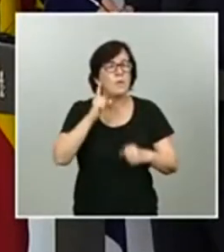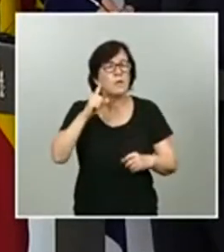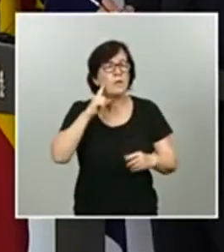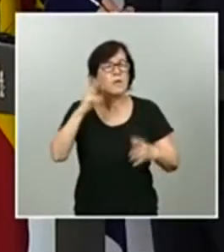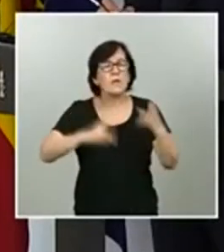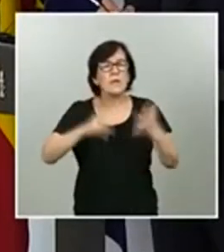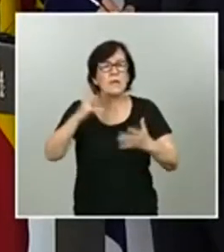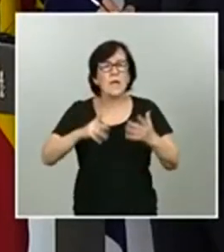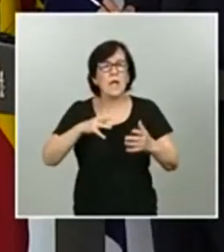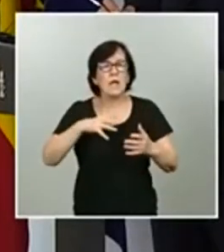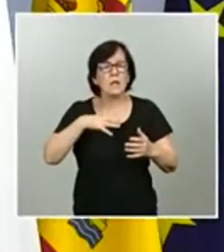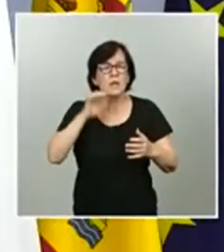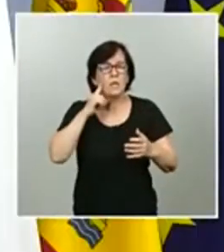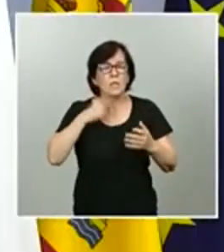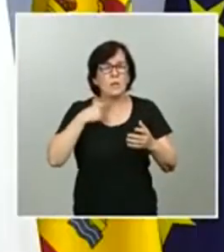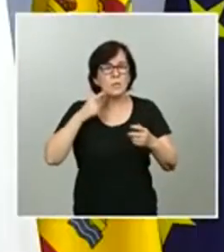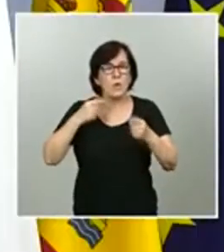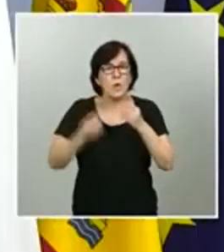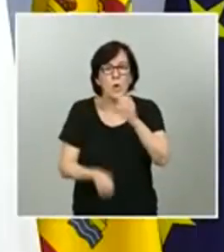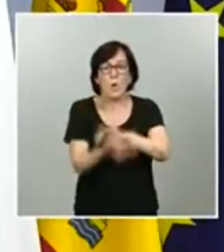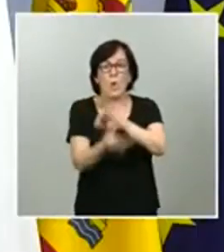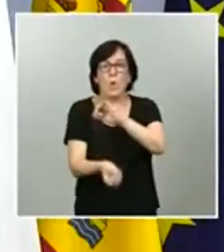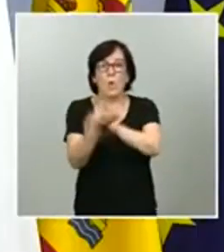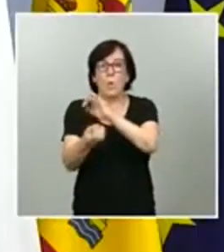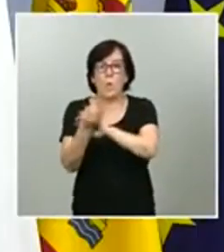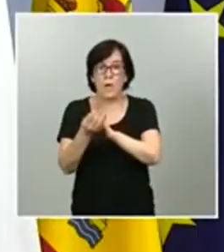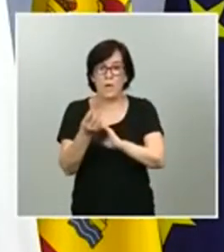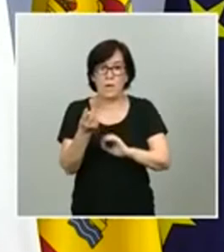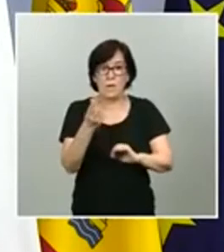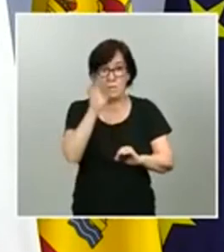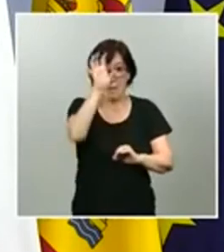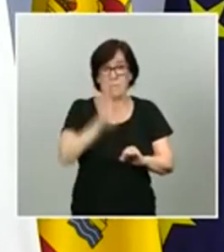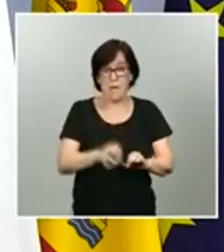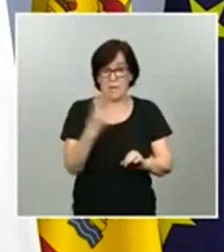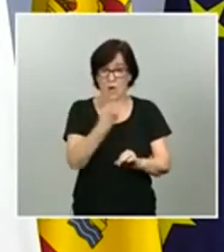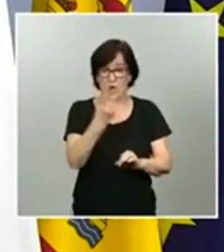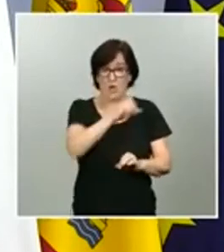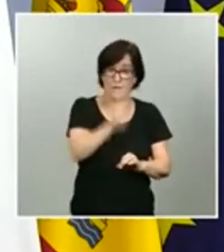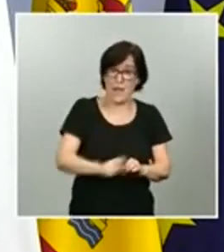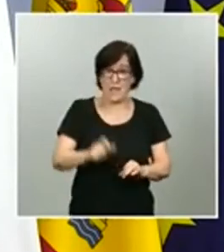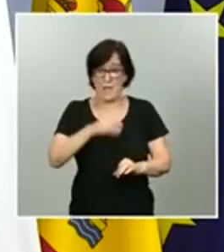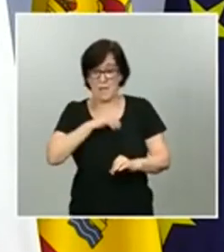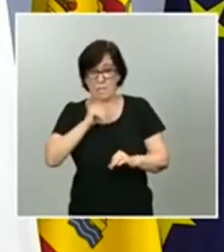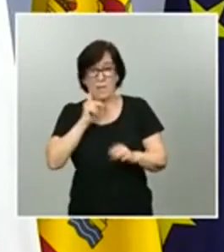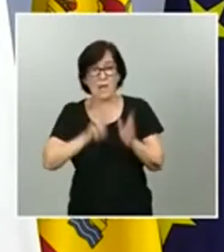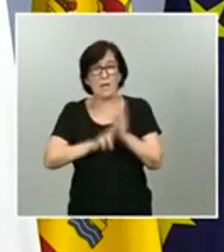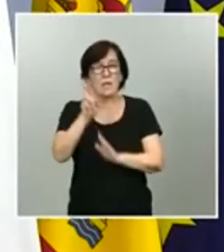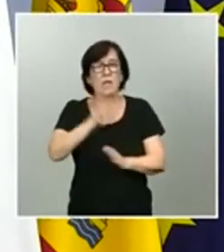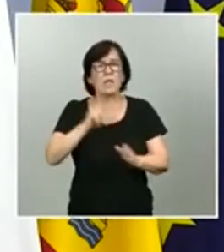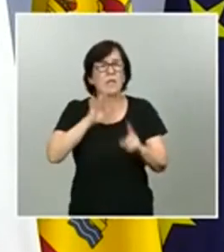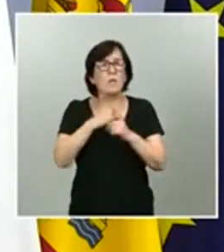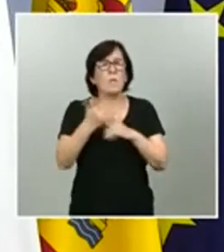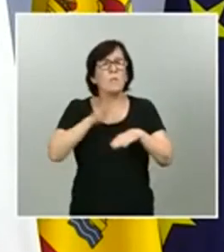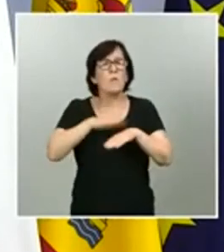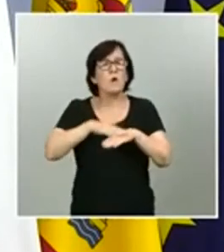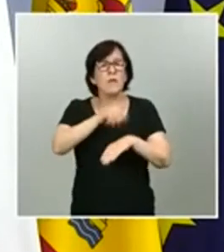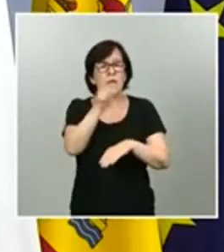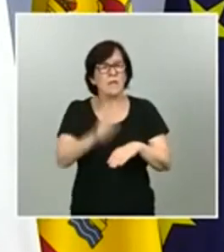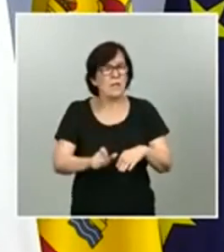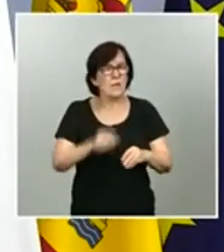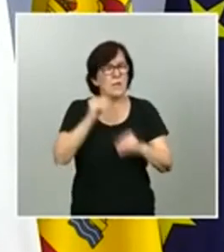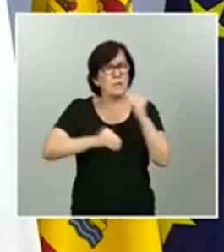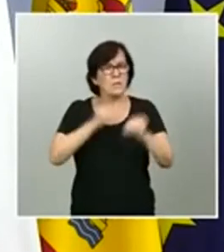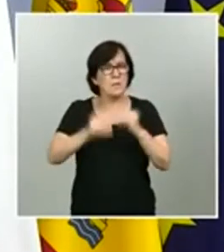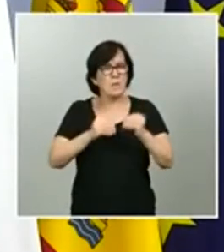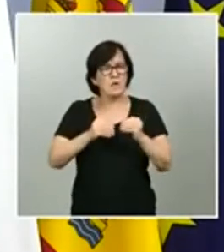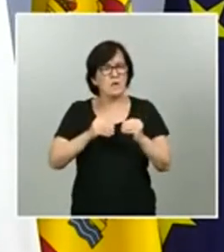pueden provocar los rebrotes que se están viendo en ambos países para esta recuperación, y en este contexto también por qué Italia se ha podido hacer una